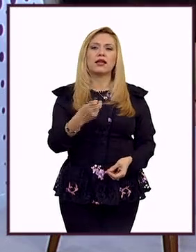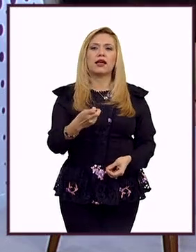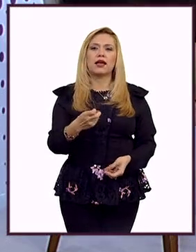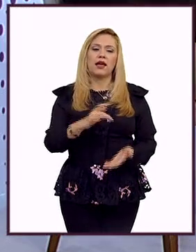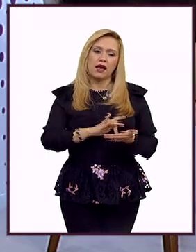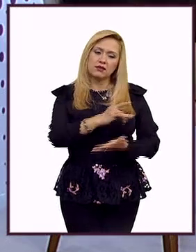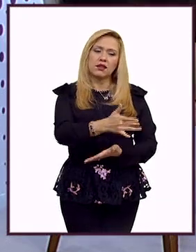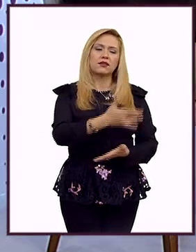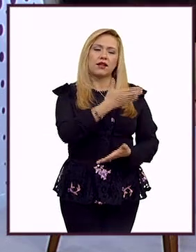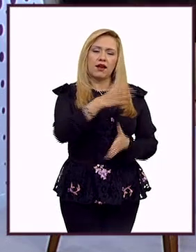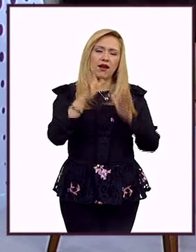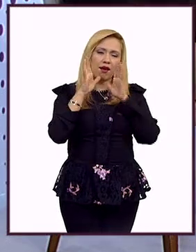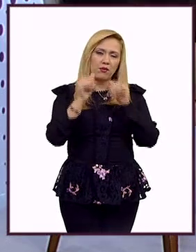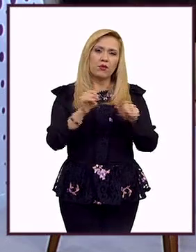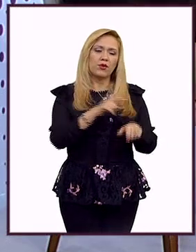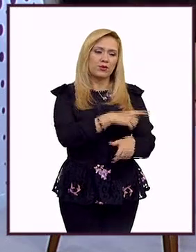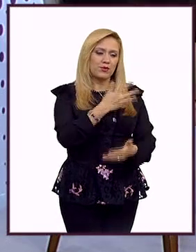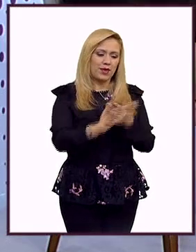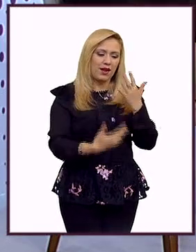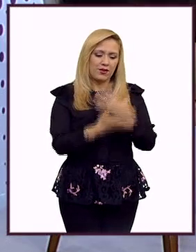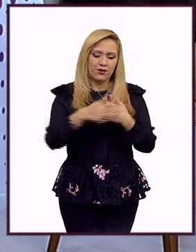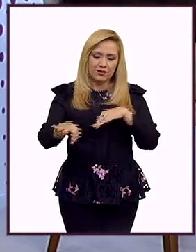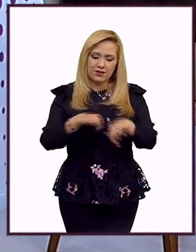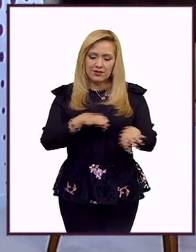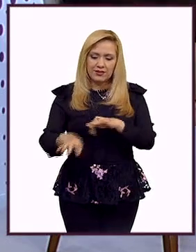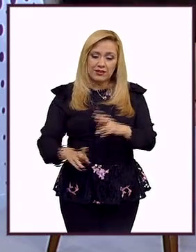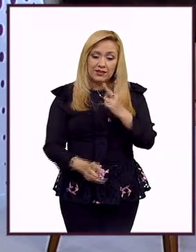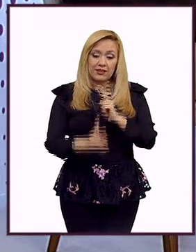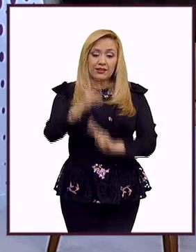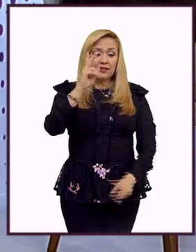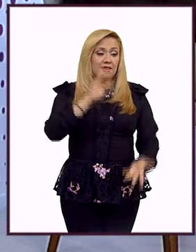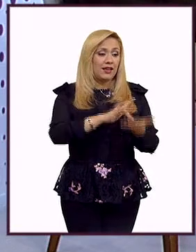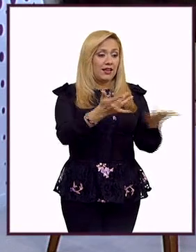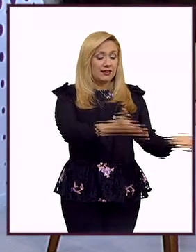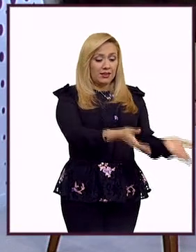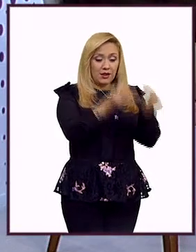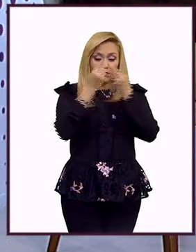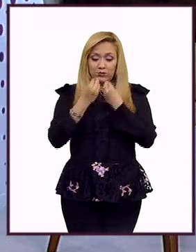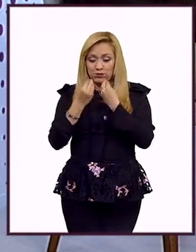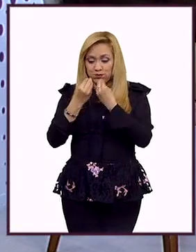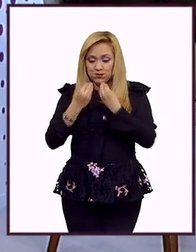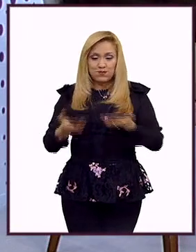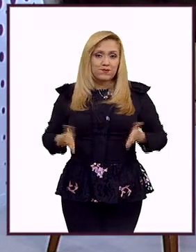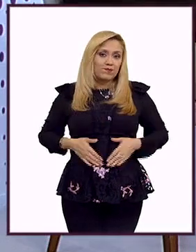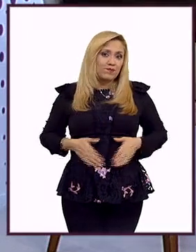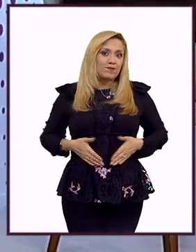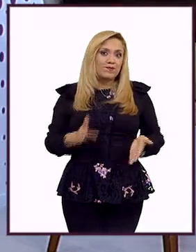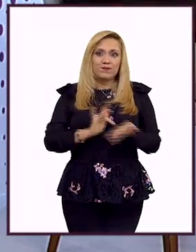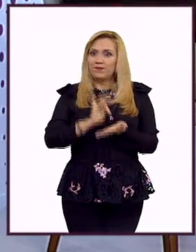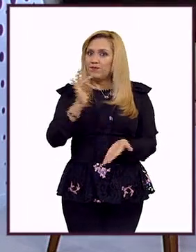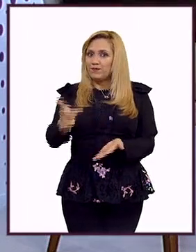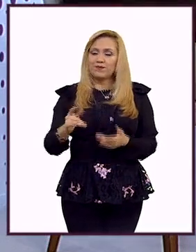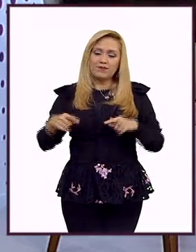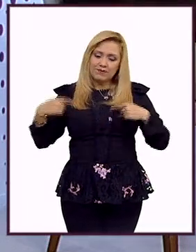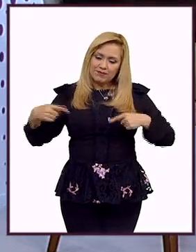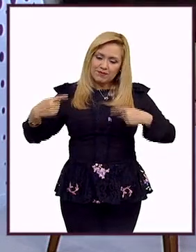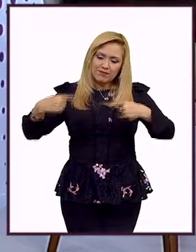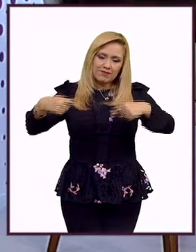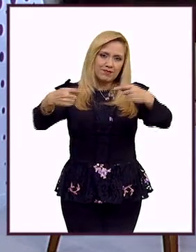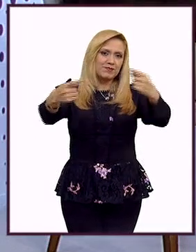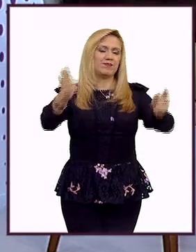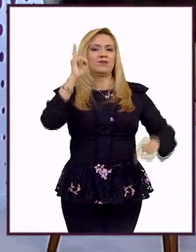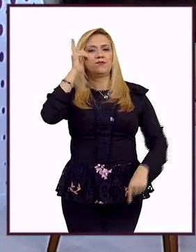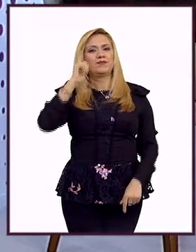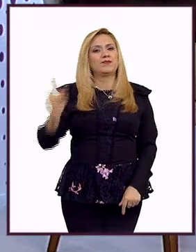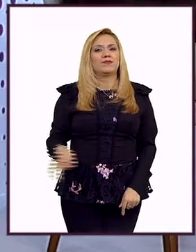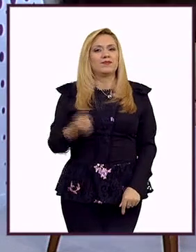a los campesinos y a las campesinas de este país que siguen sosteniendo, que nos han sostenido por muchos años históricamente,